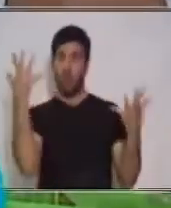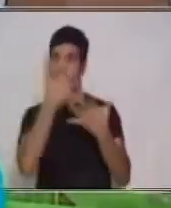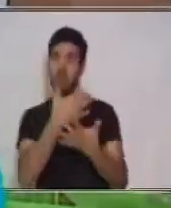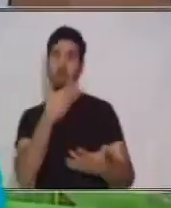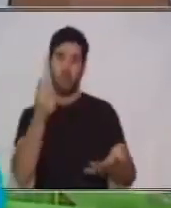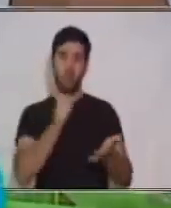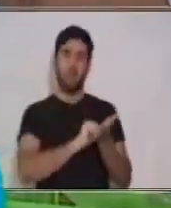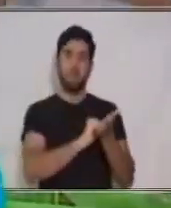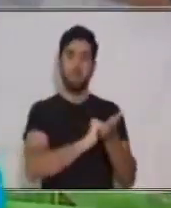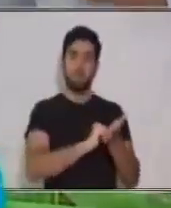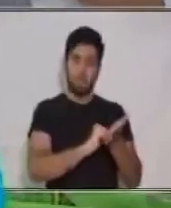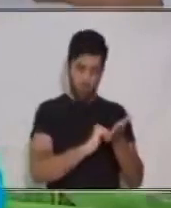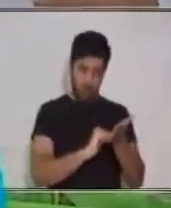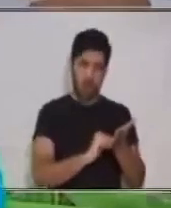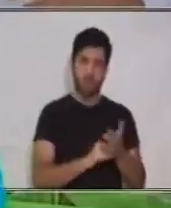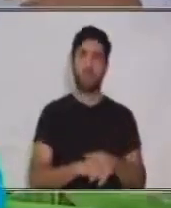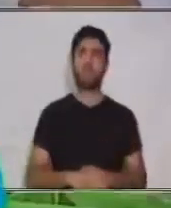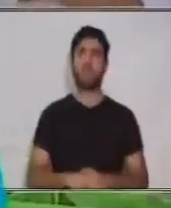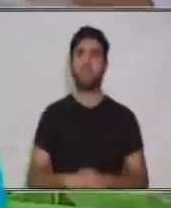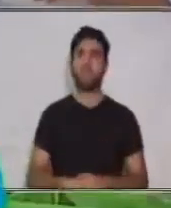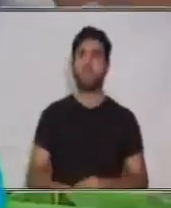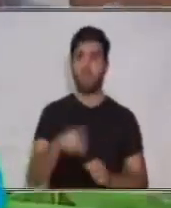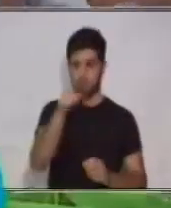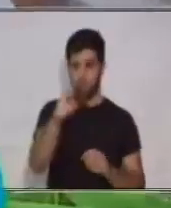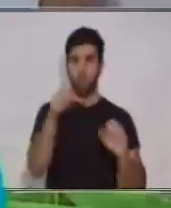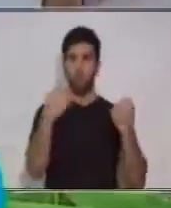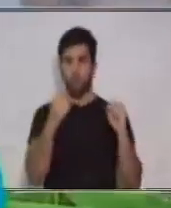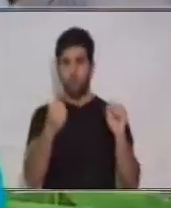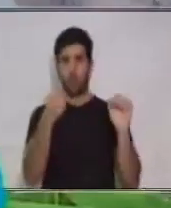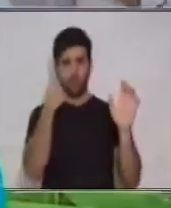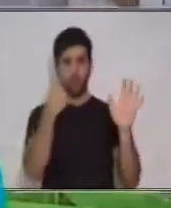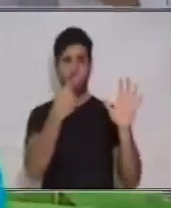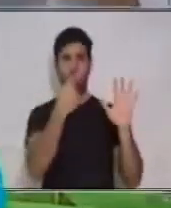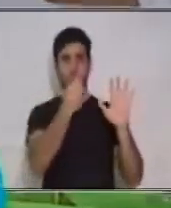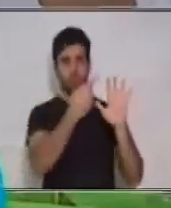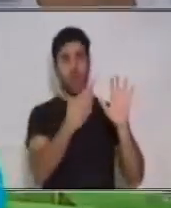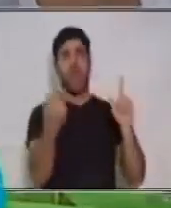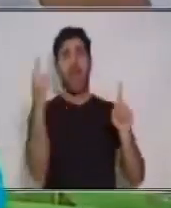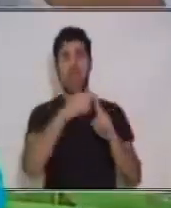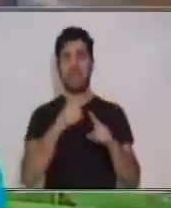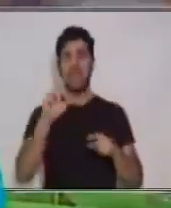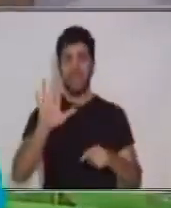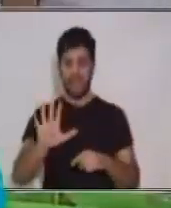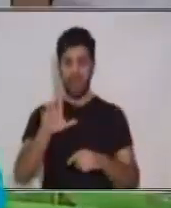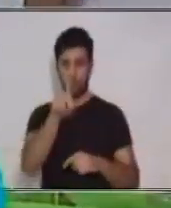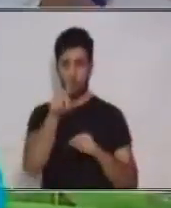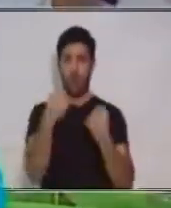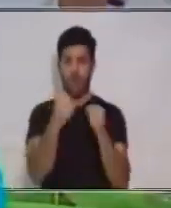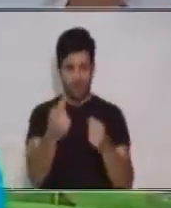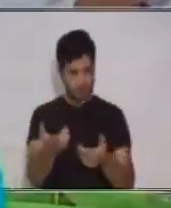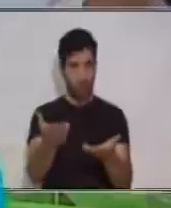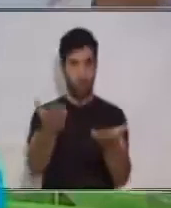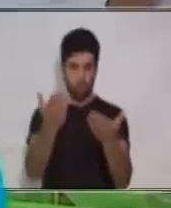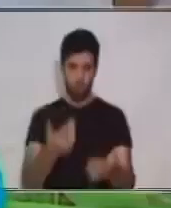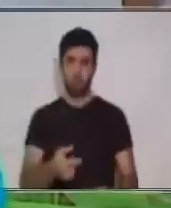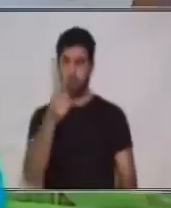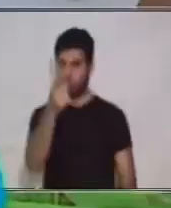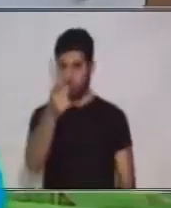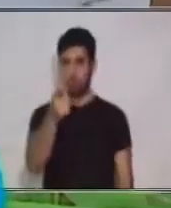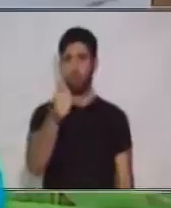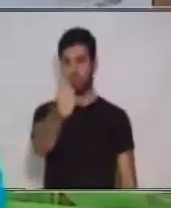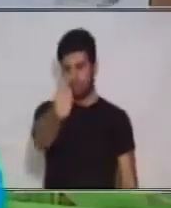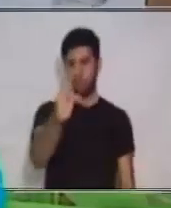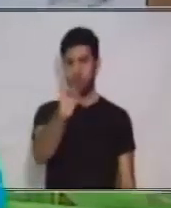y vamos corrigiendo. Entonces, haz los primeros 5 y en un momento lo registro y verificamos